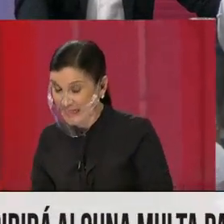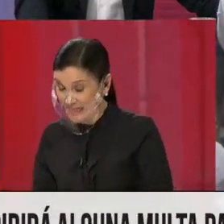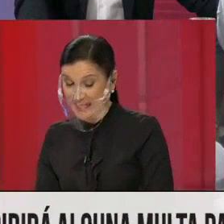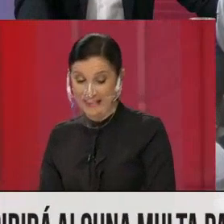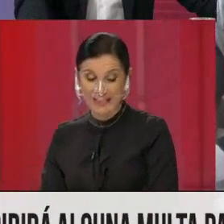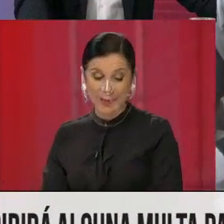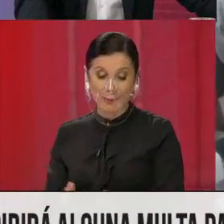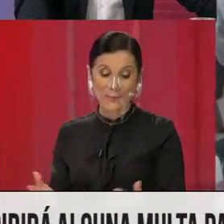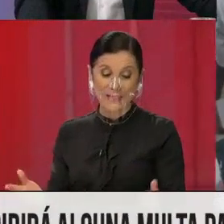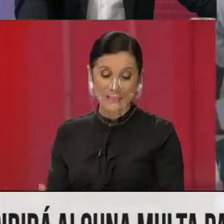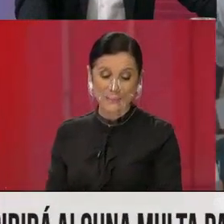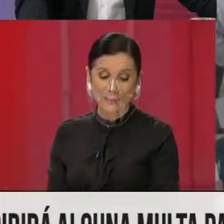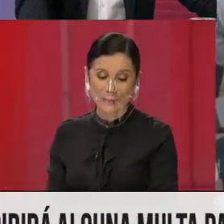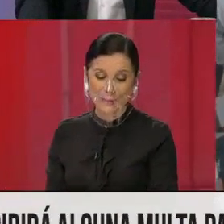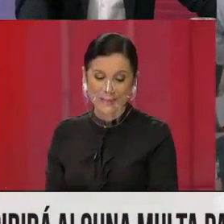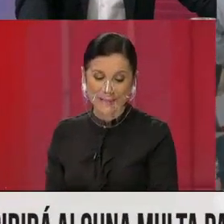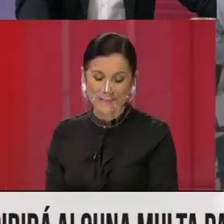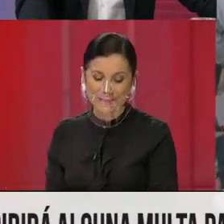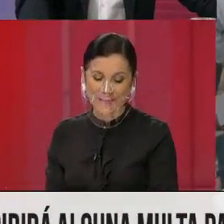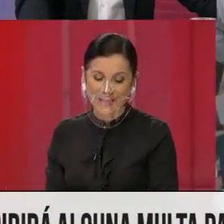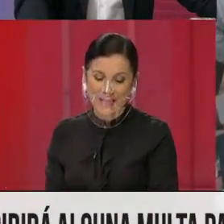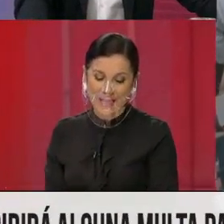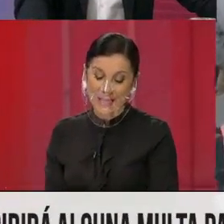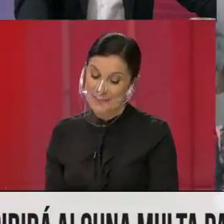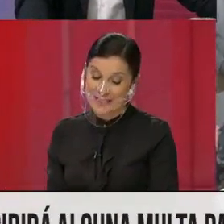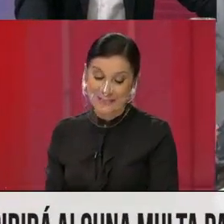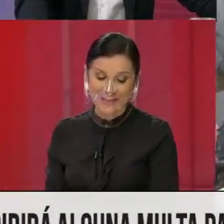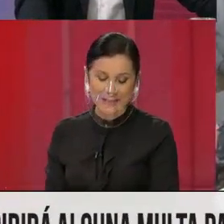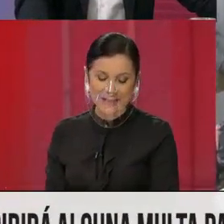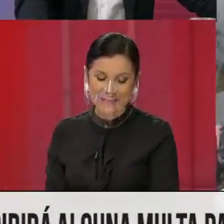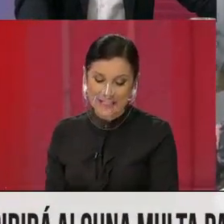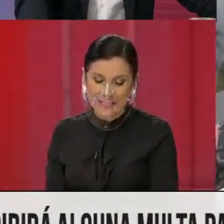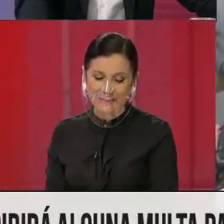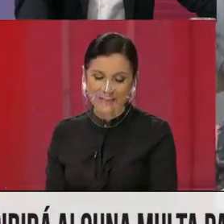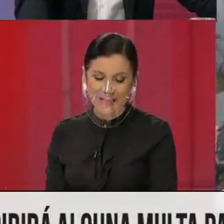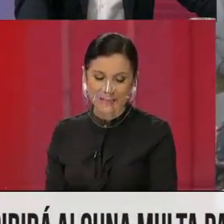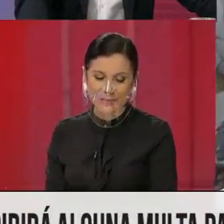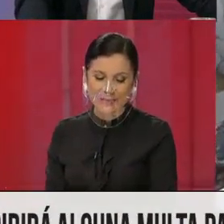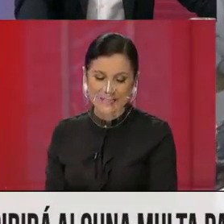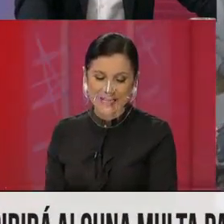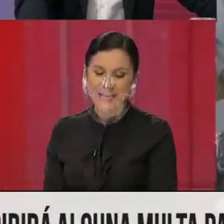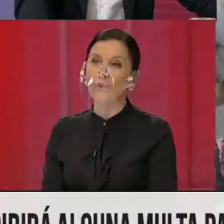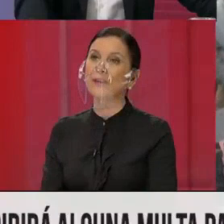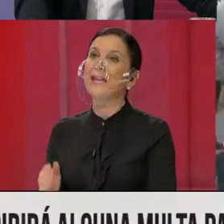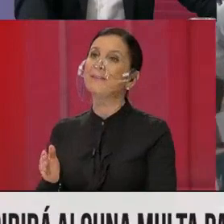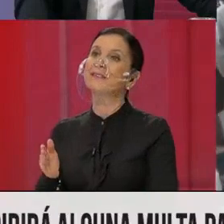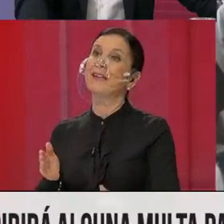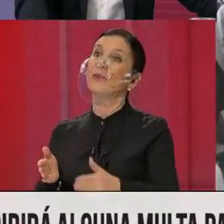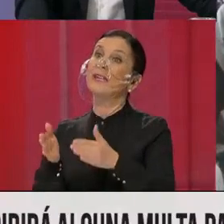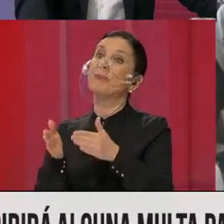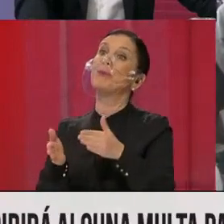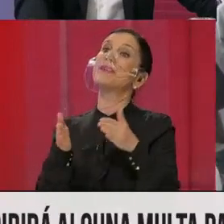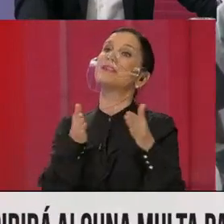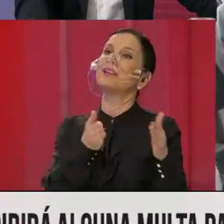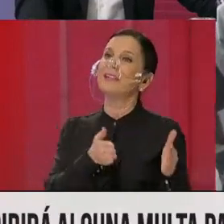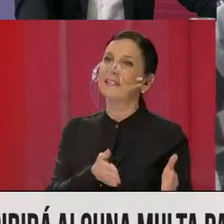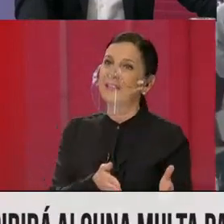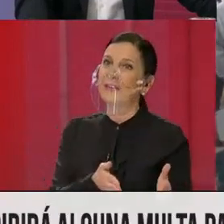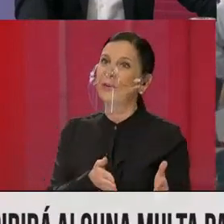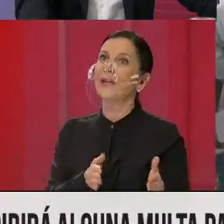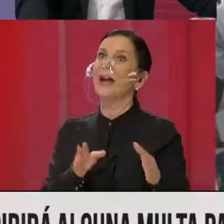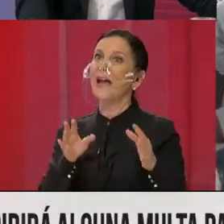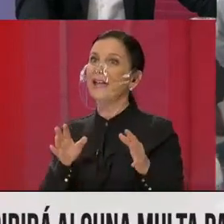presidenta de la República en ese momento, la presidenta Bachelet, ¿verdad? Entonces, lo que ha pasado después